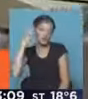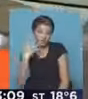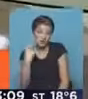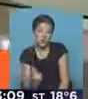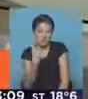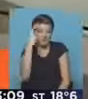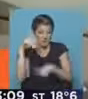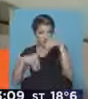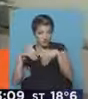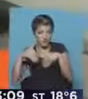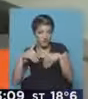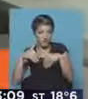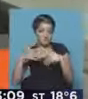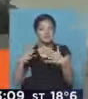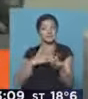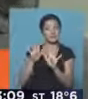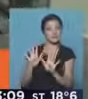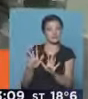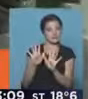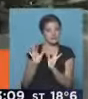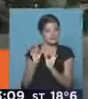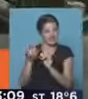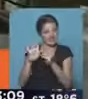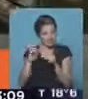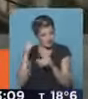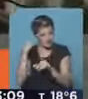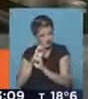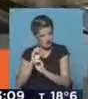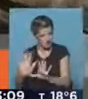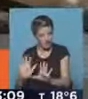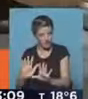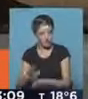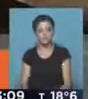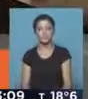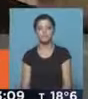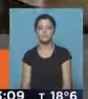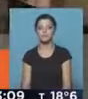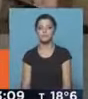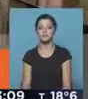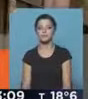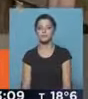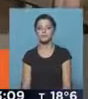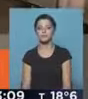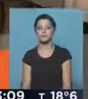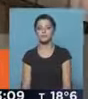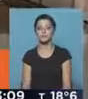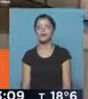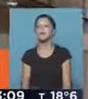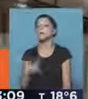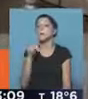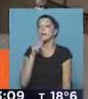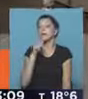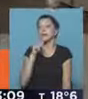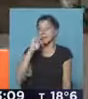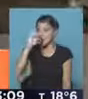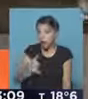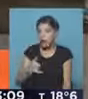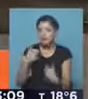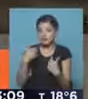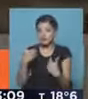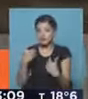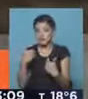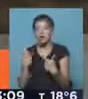que me genera mucha urticaria y espero que mucha gente también. Me parece que no hay nadie que esté mejor calificado que otros para